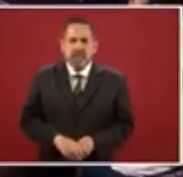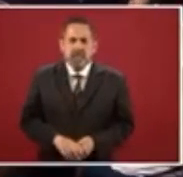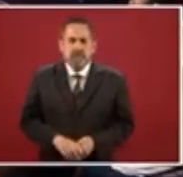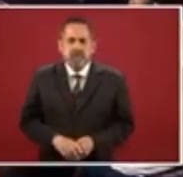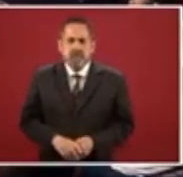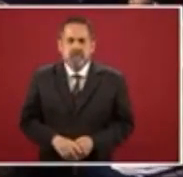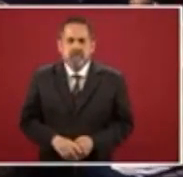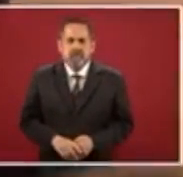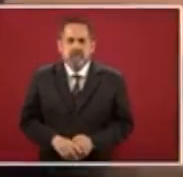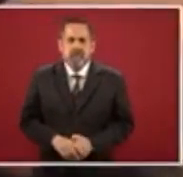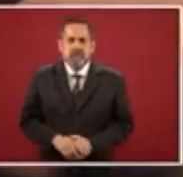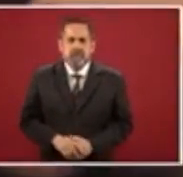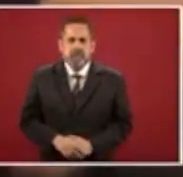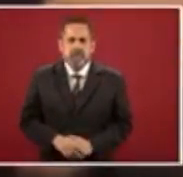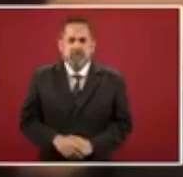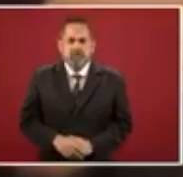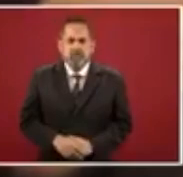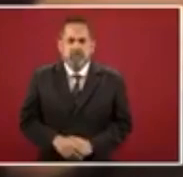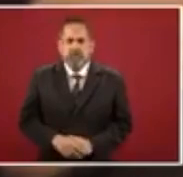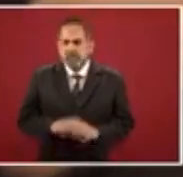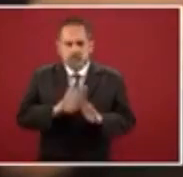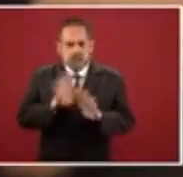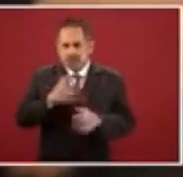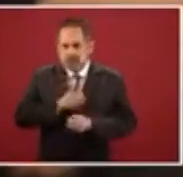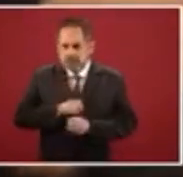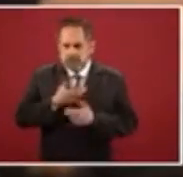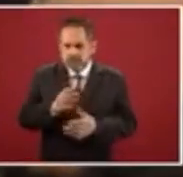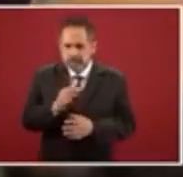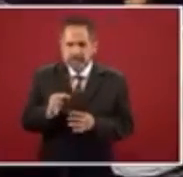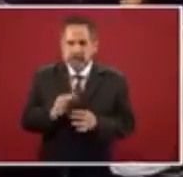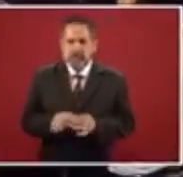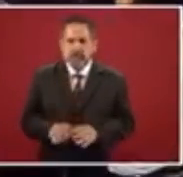Señor presidente, buenos días. No, ya expresé.